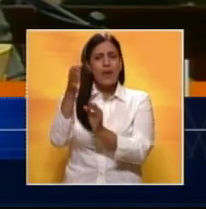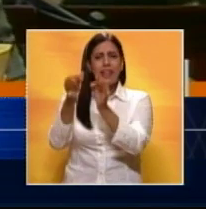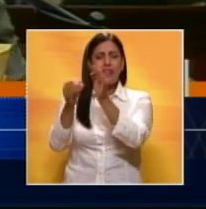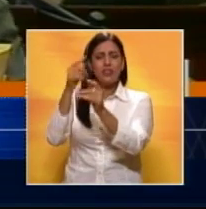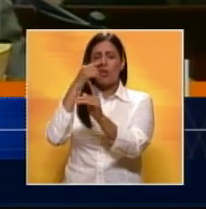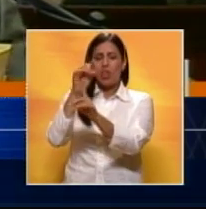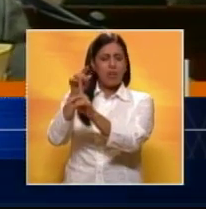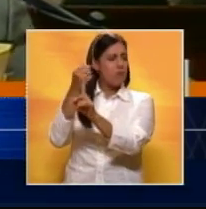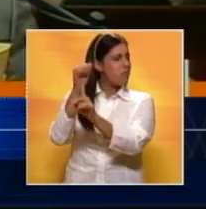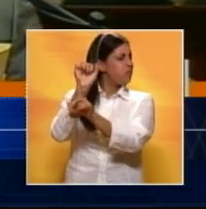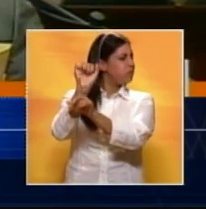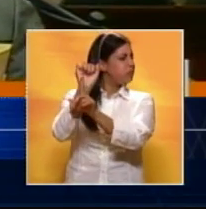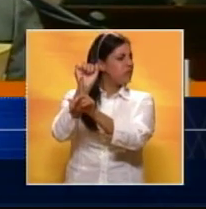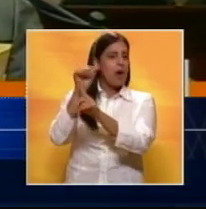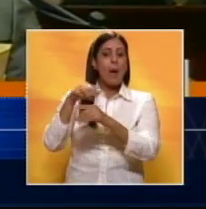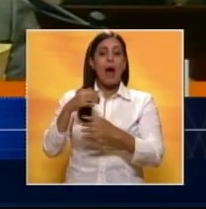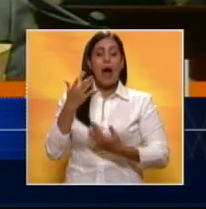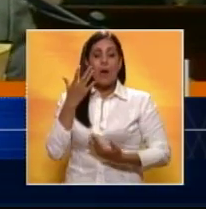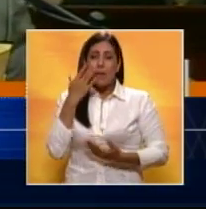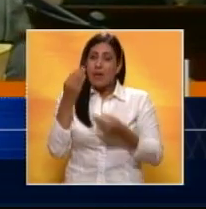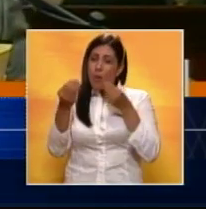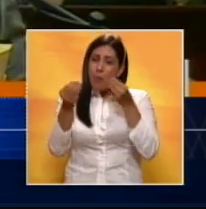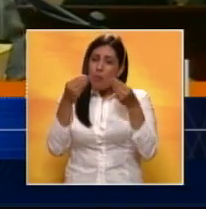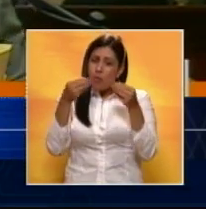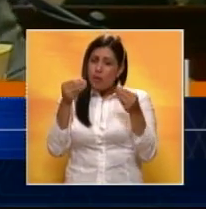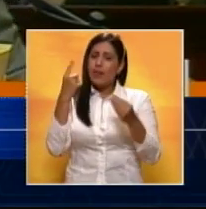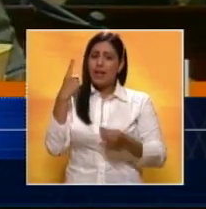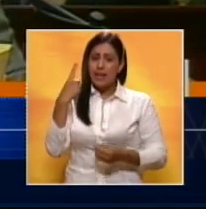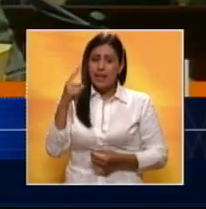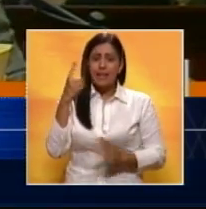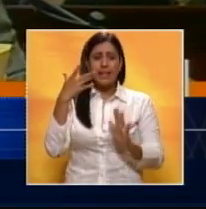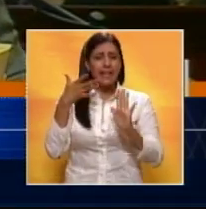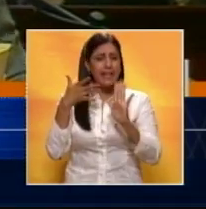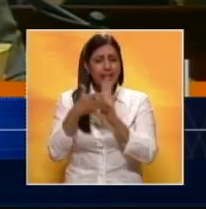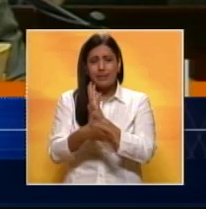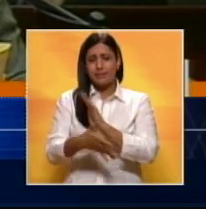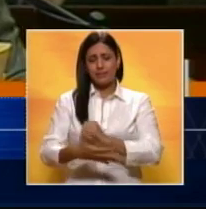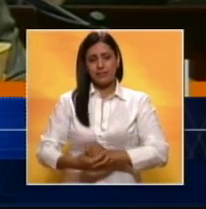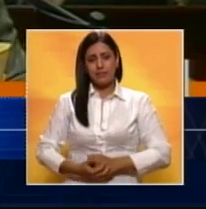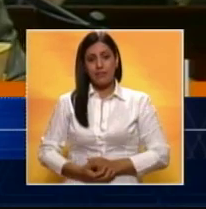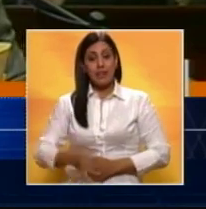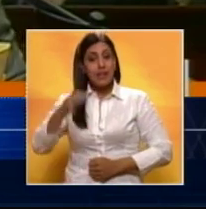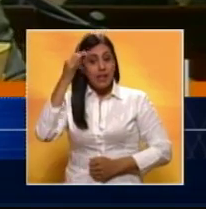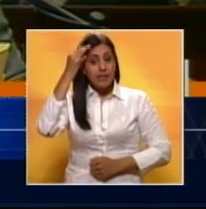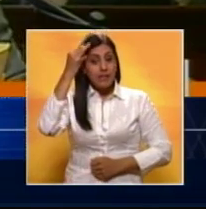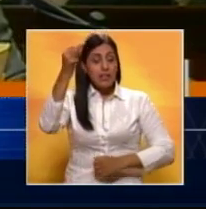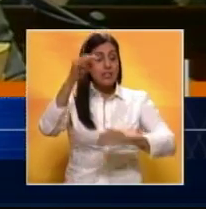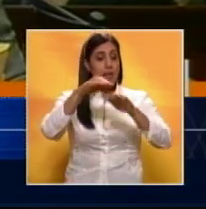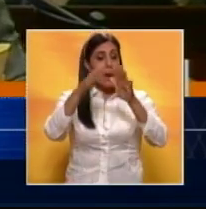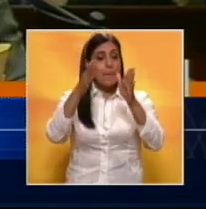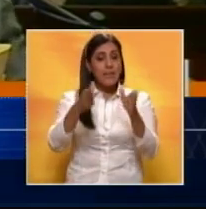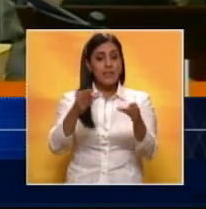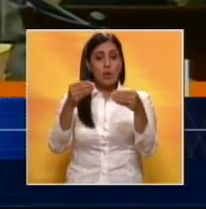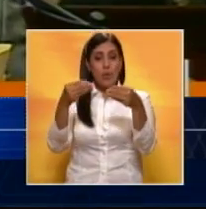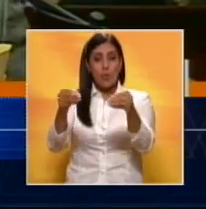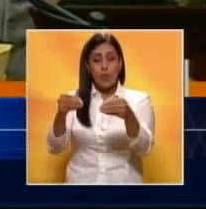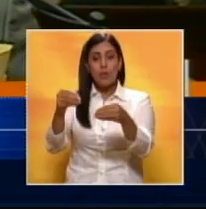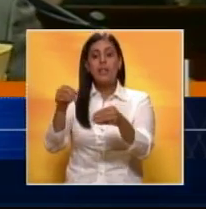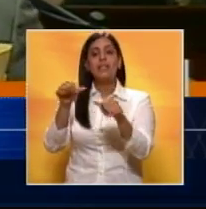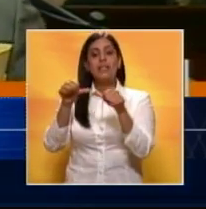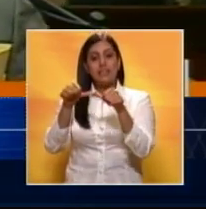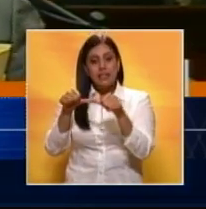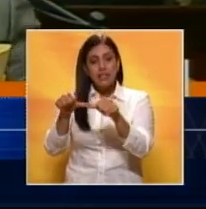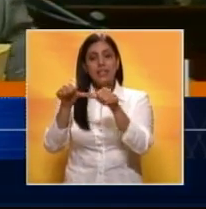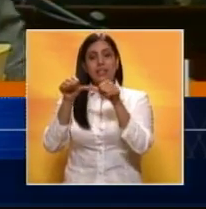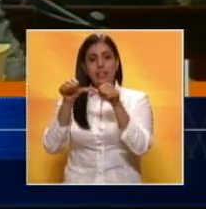TCJ, si es público y notorio que fiscales del Ministerio Público